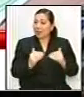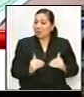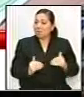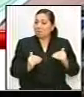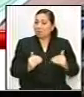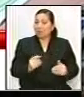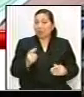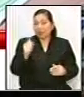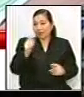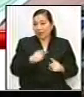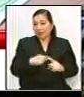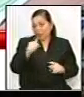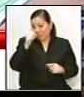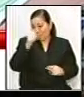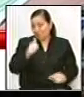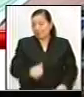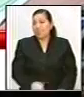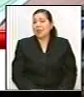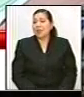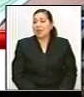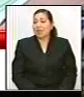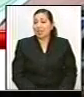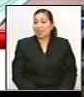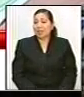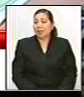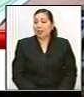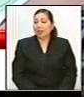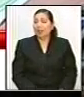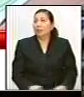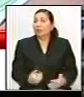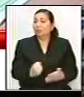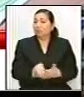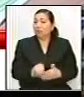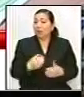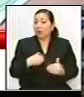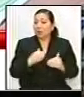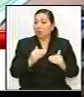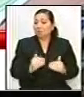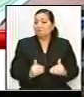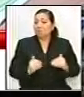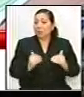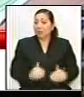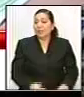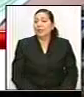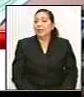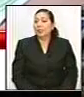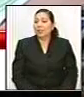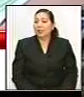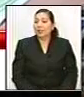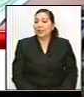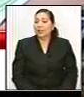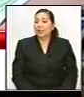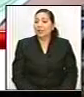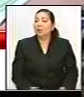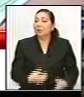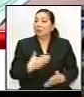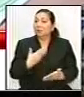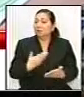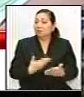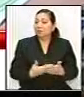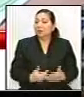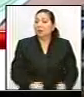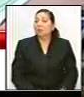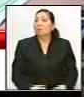mayores hasta el día domingo. Los domingos atienden al adulto mayor. Y estoy muy